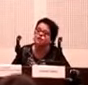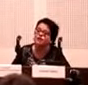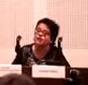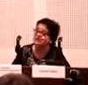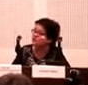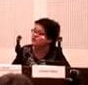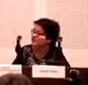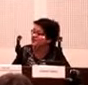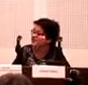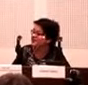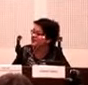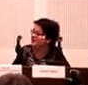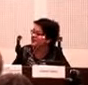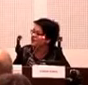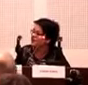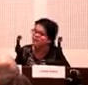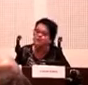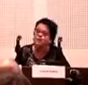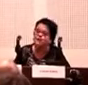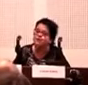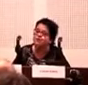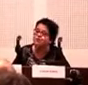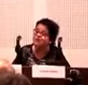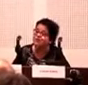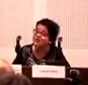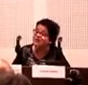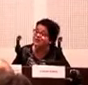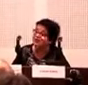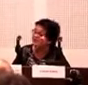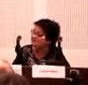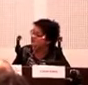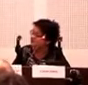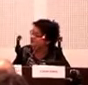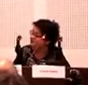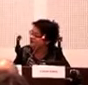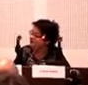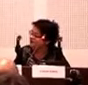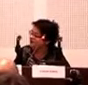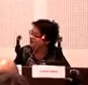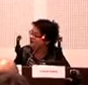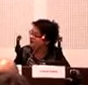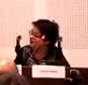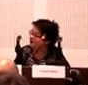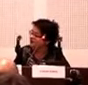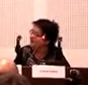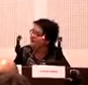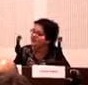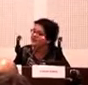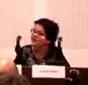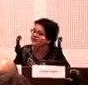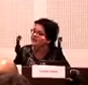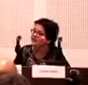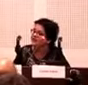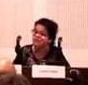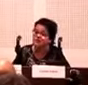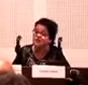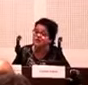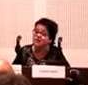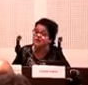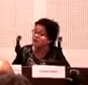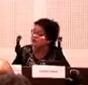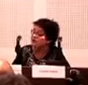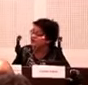Hola Marcos, gracias por estar aquí. ¿Me puedes contar, tienes novia? No. ¿Y te